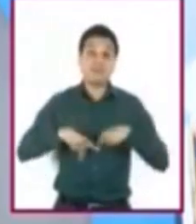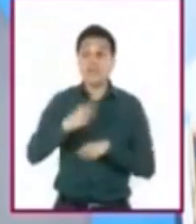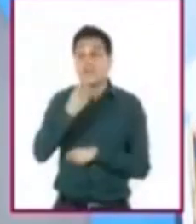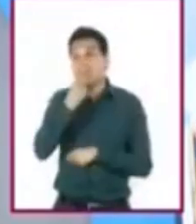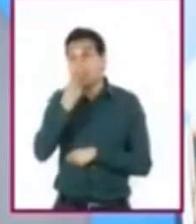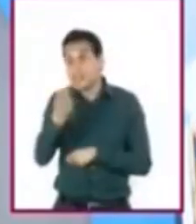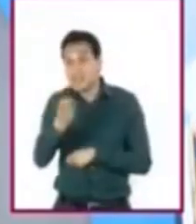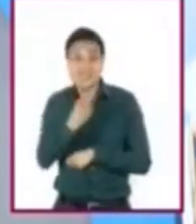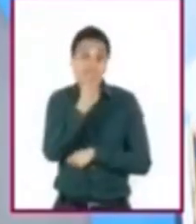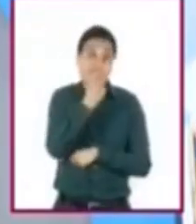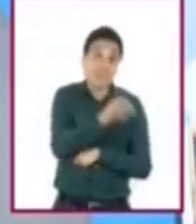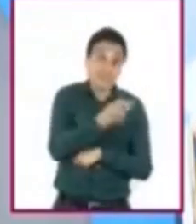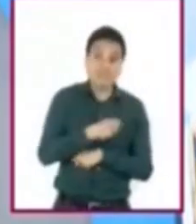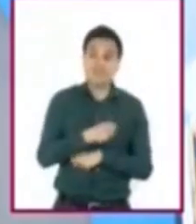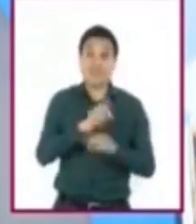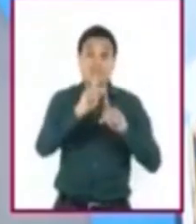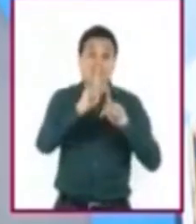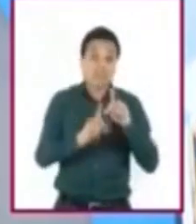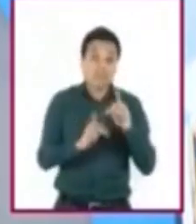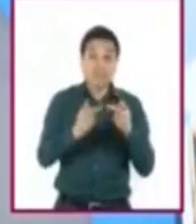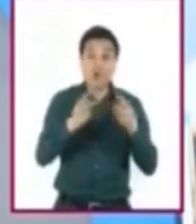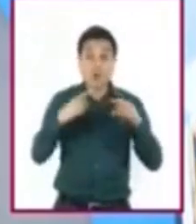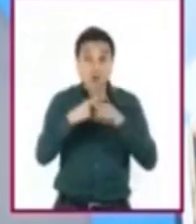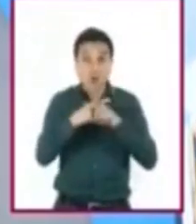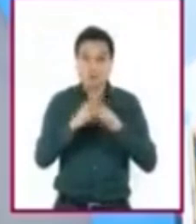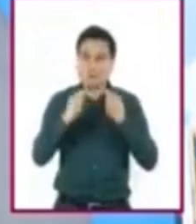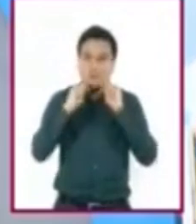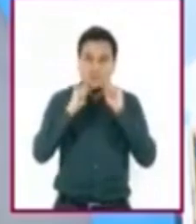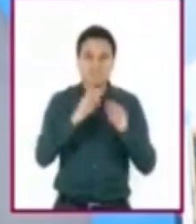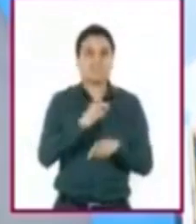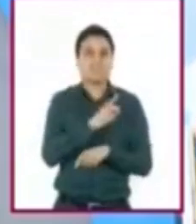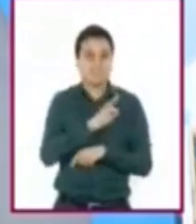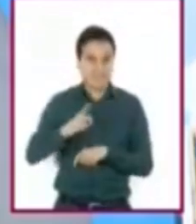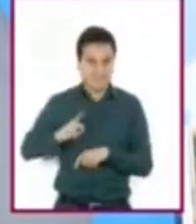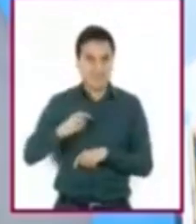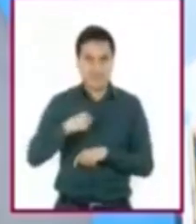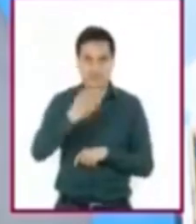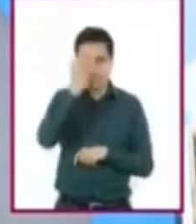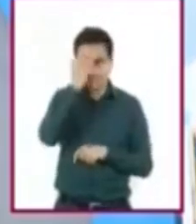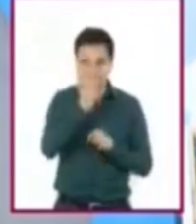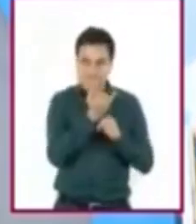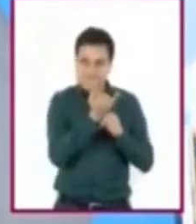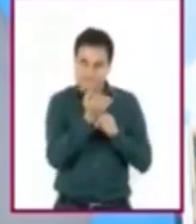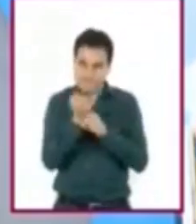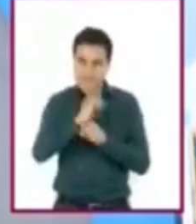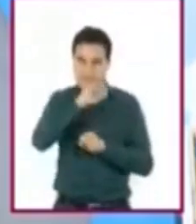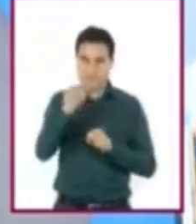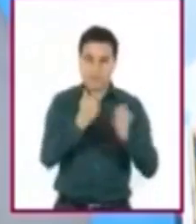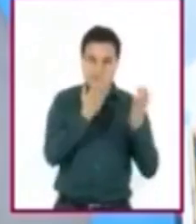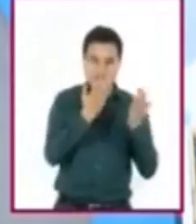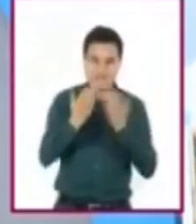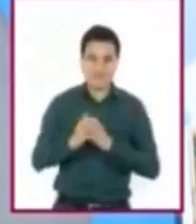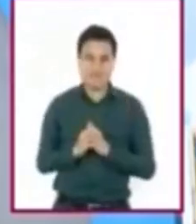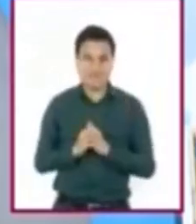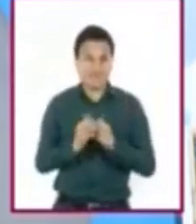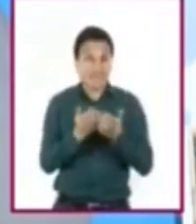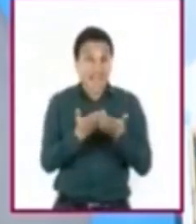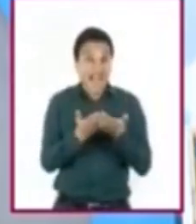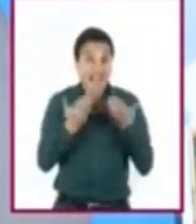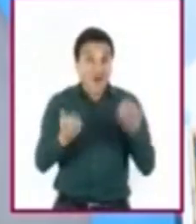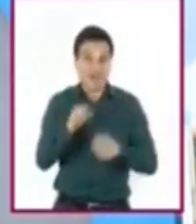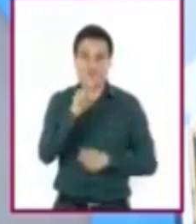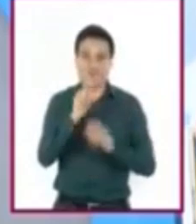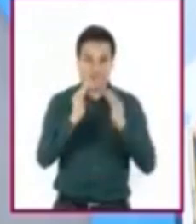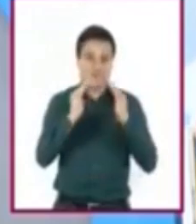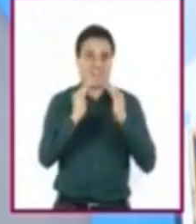incompletas, parciales, contradictorias e interesadas, se deben conocer, criticar y valorar. Es momento de que ustedes desde casa